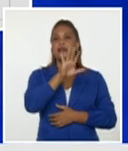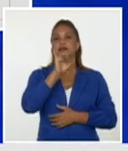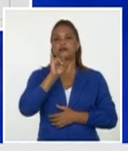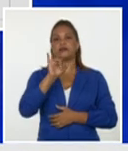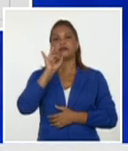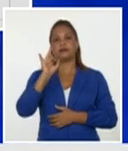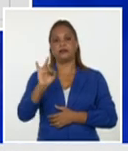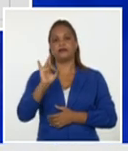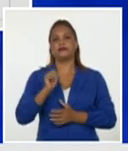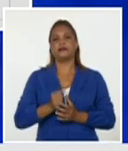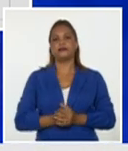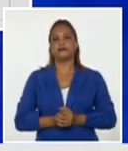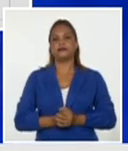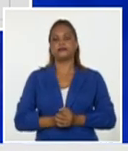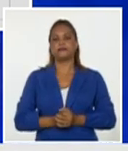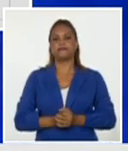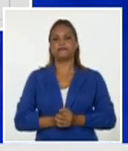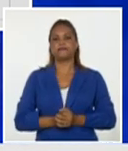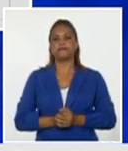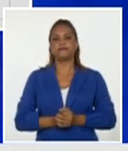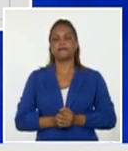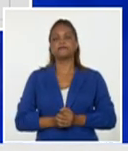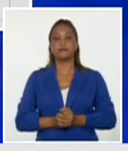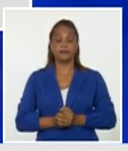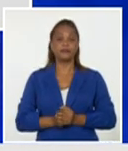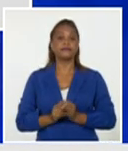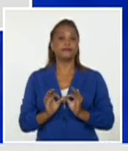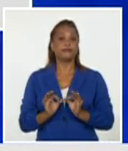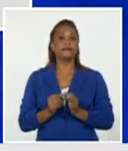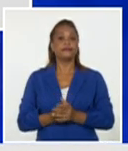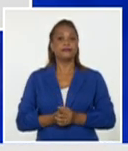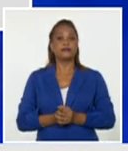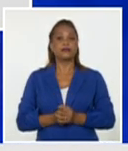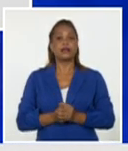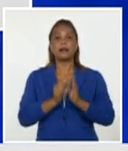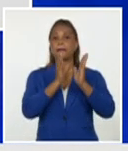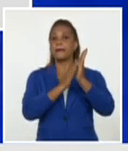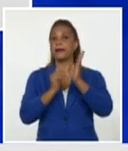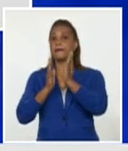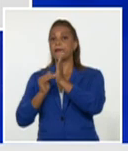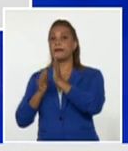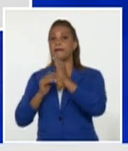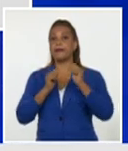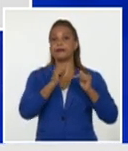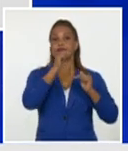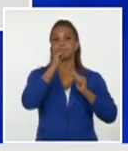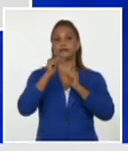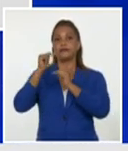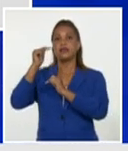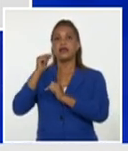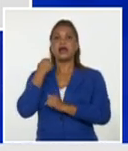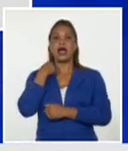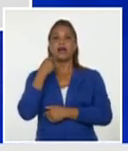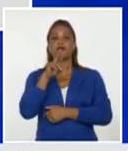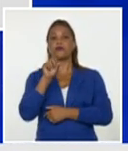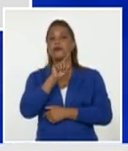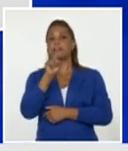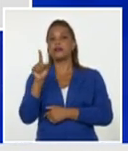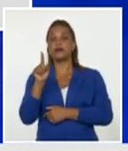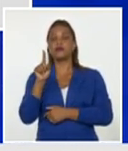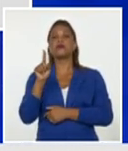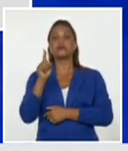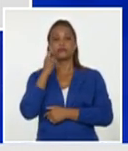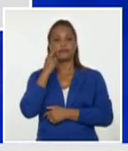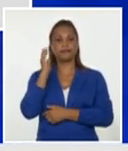567. Y ahora sí, por meses del año 2021, ahí lo tienen.